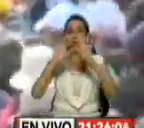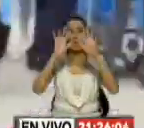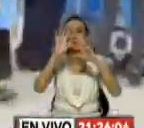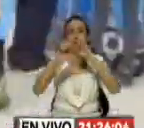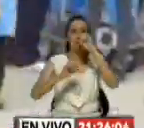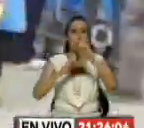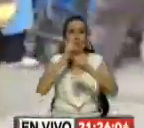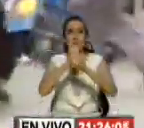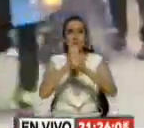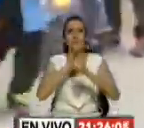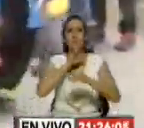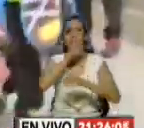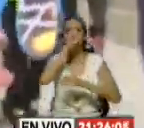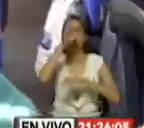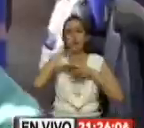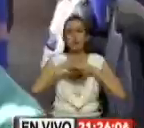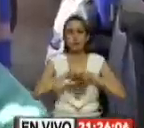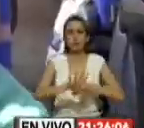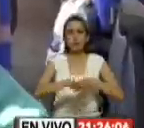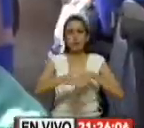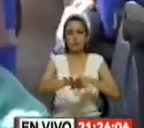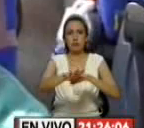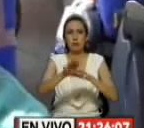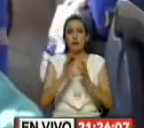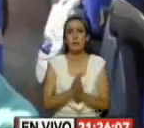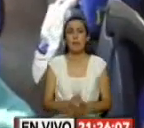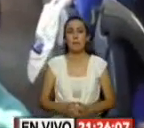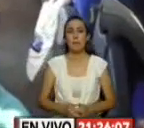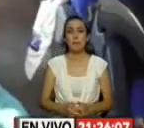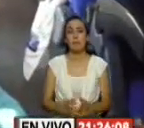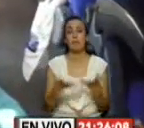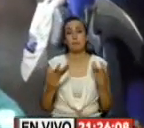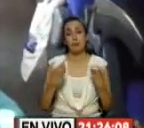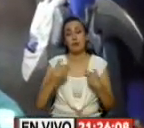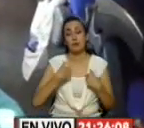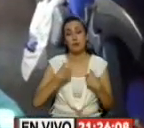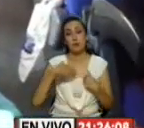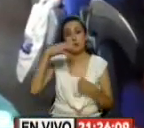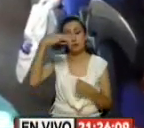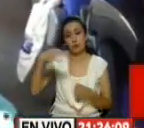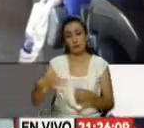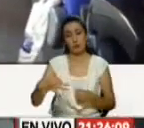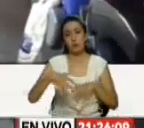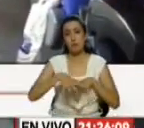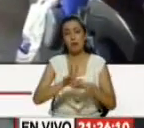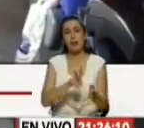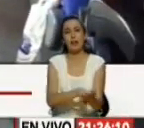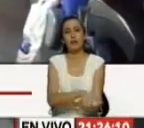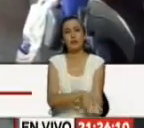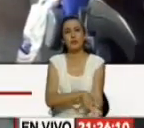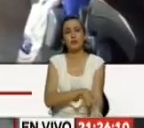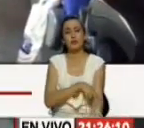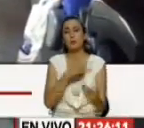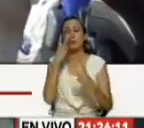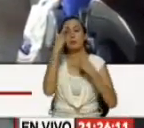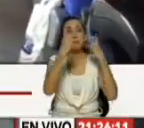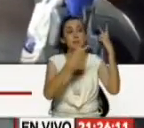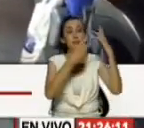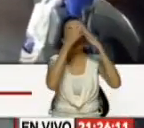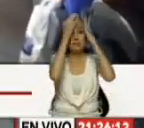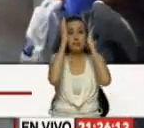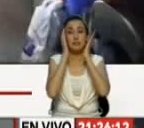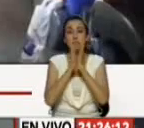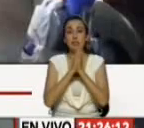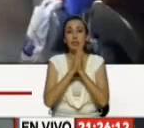años acompaña la peregrinación. Para cumplir con la tradición que nosotros tenemos de visitar a la Virgen del Cisne